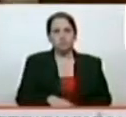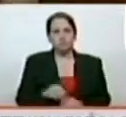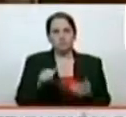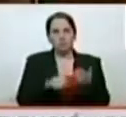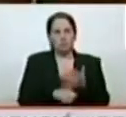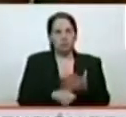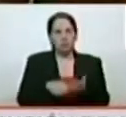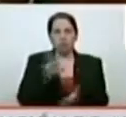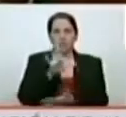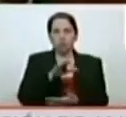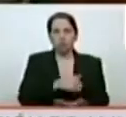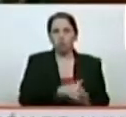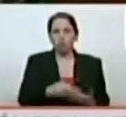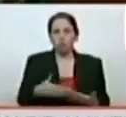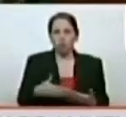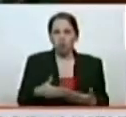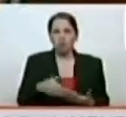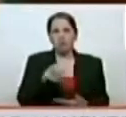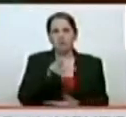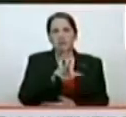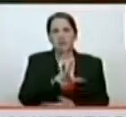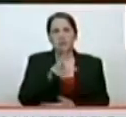identidad